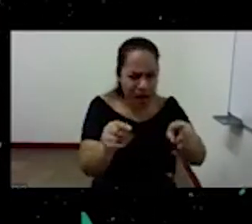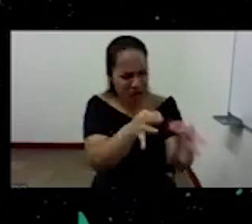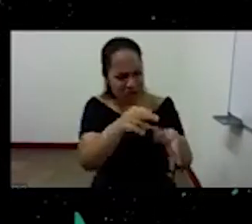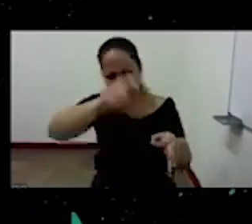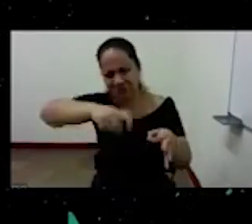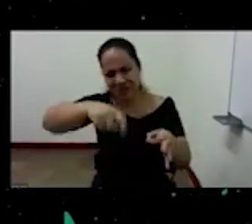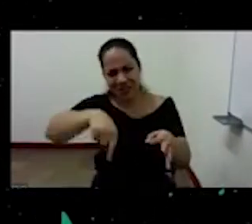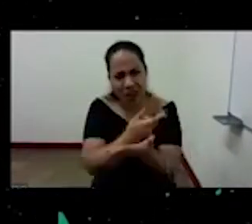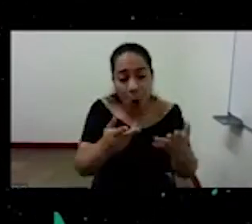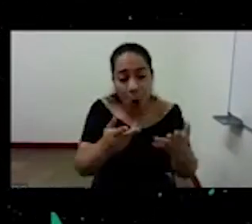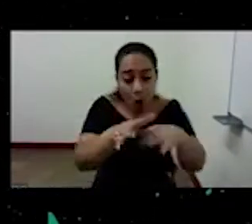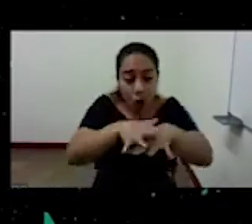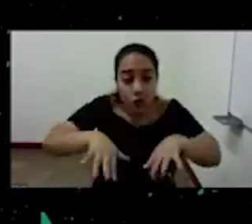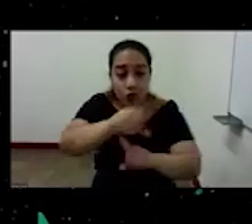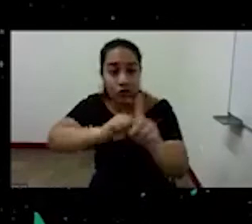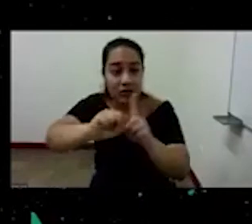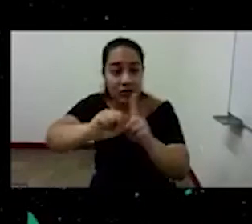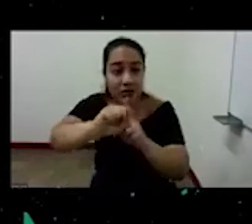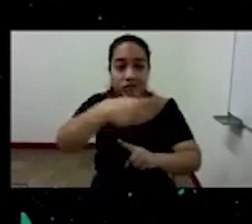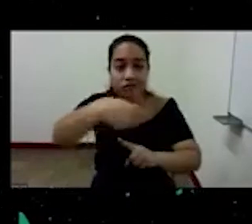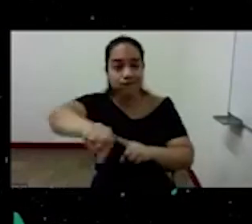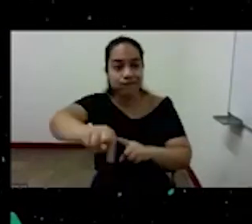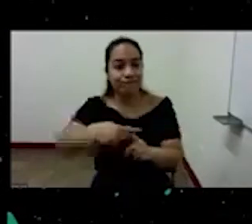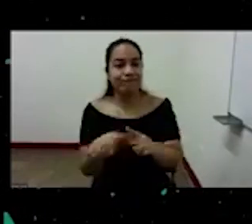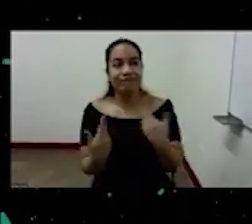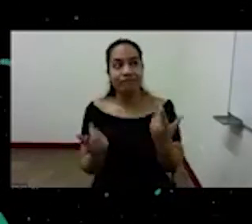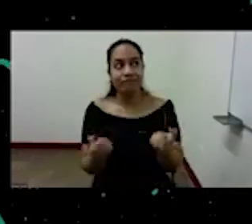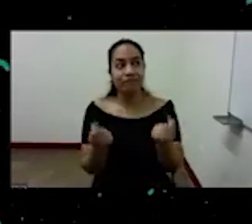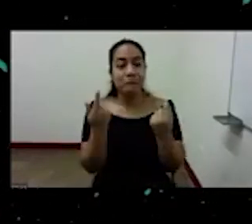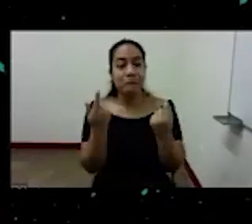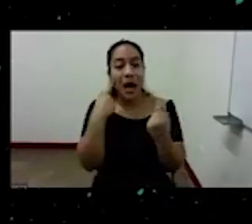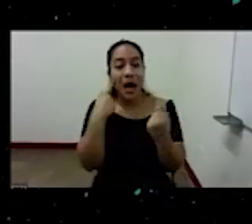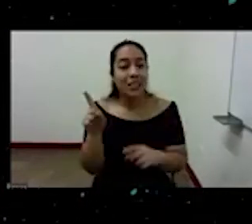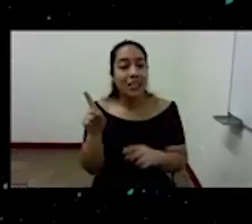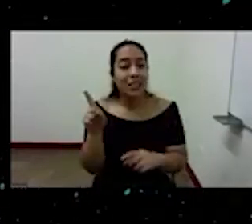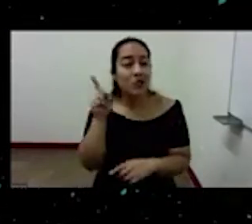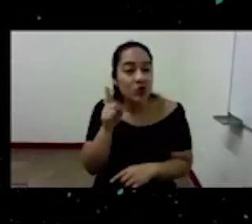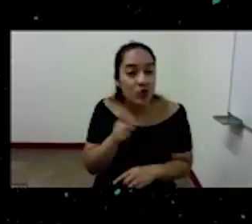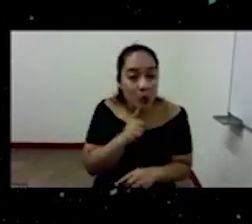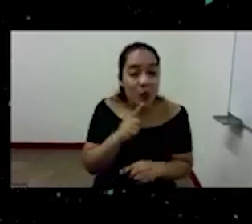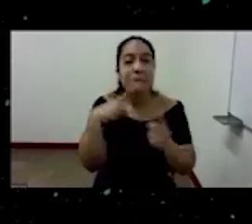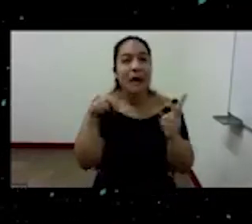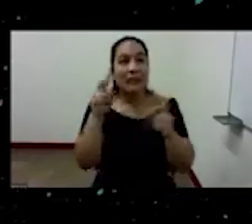ante una sociedad que no podría estar más sorda ni más ciega.